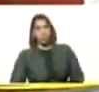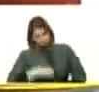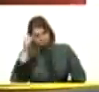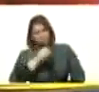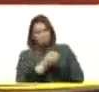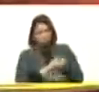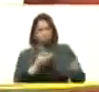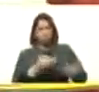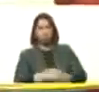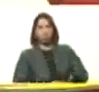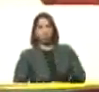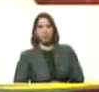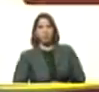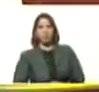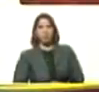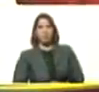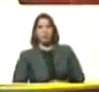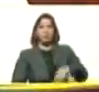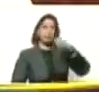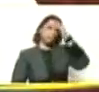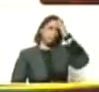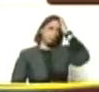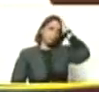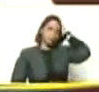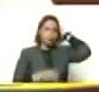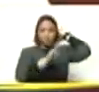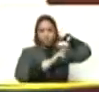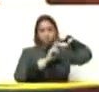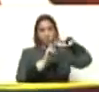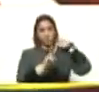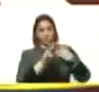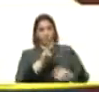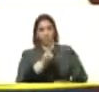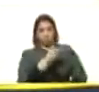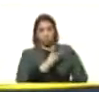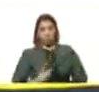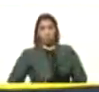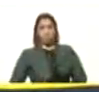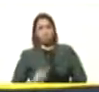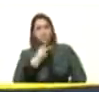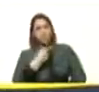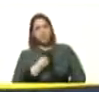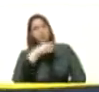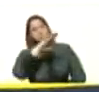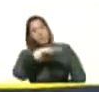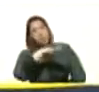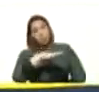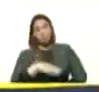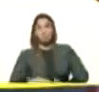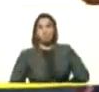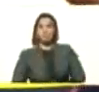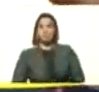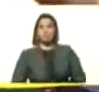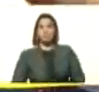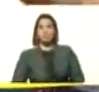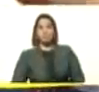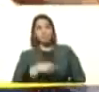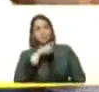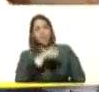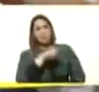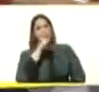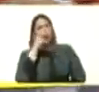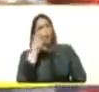Efectivamente, el presidente el día 22 me dijo: mira, este tipo quiere